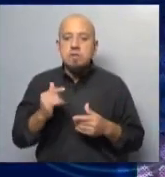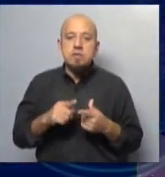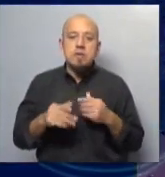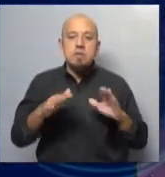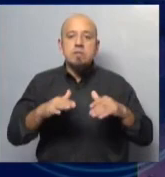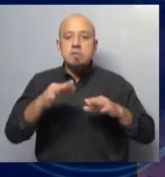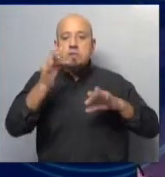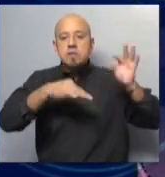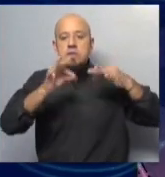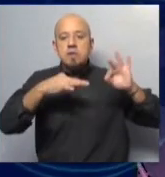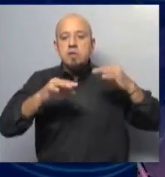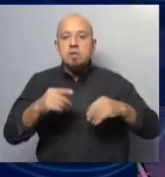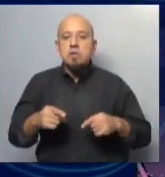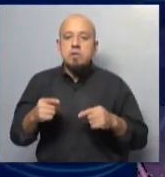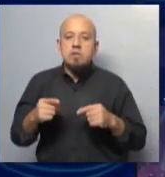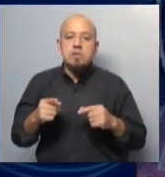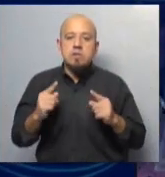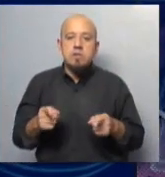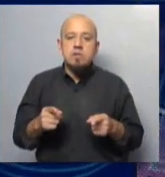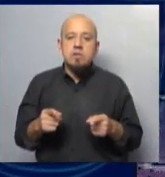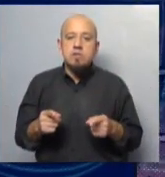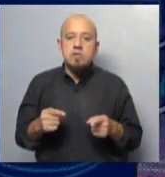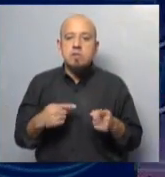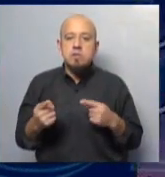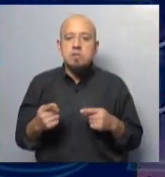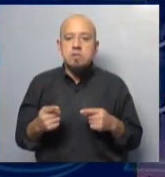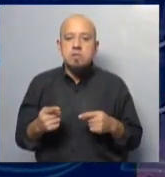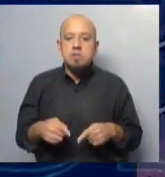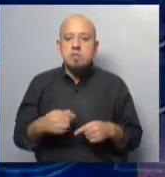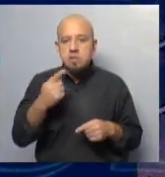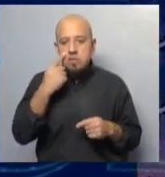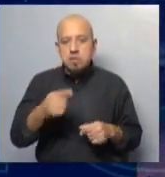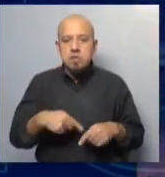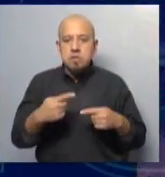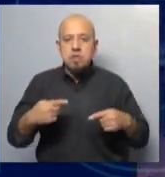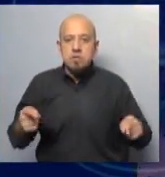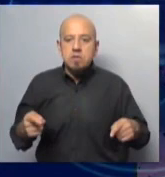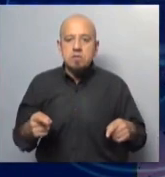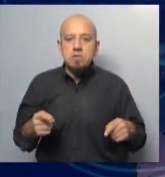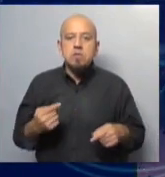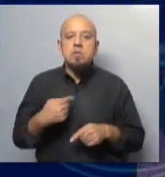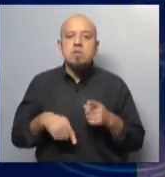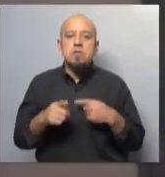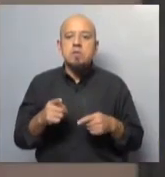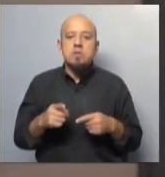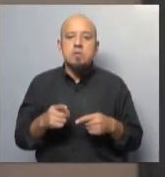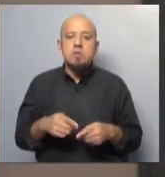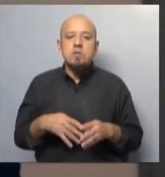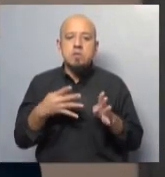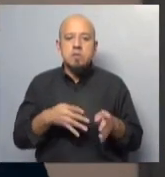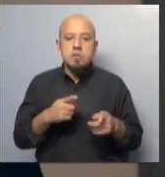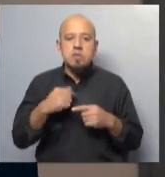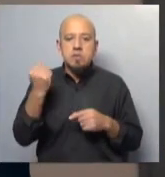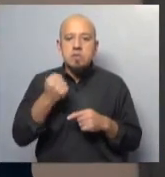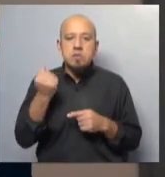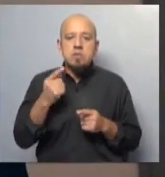muchas veces nos tiene que enfrentar a eso, a escuchar y ver cosas que en la vida cotidiana no queremos. Entonces, quizás el desafío más importante era